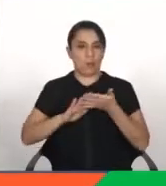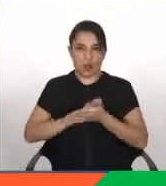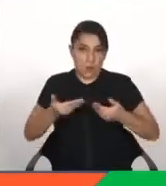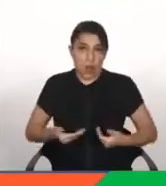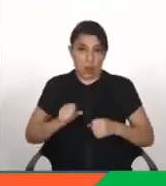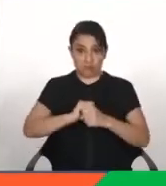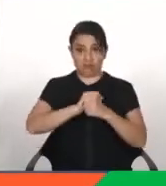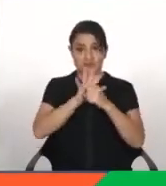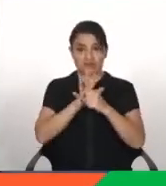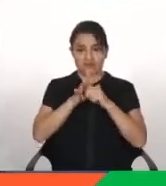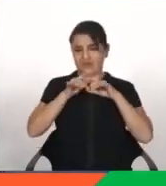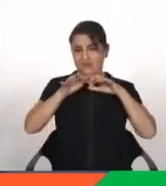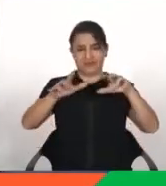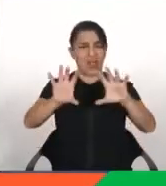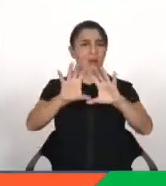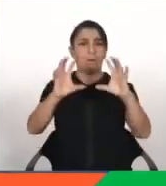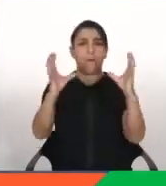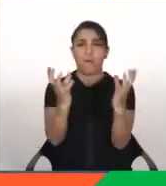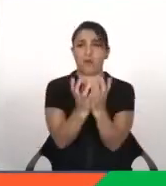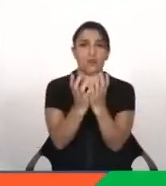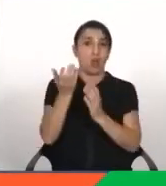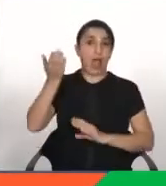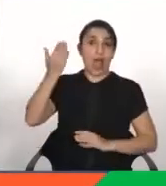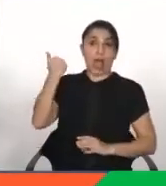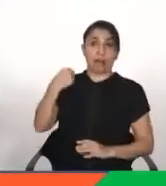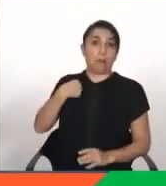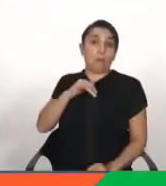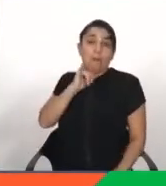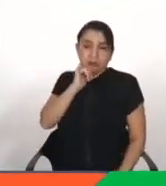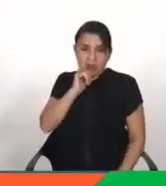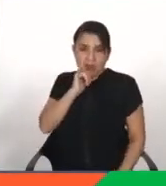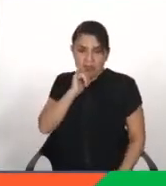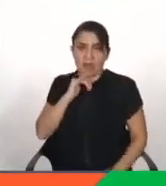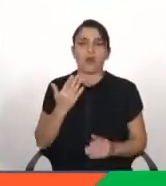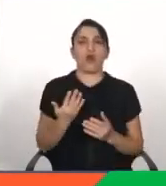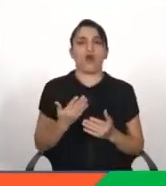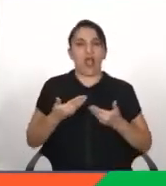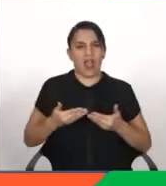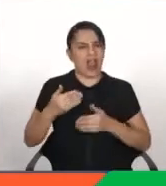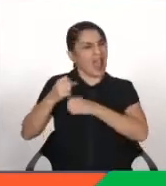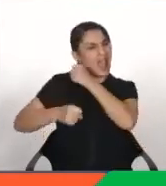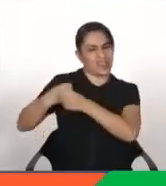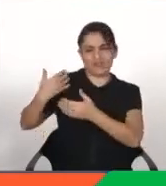dimensiones estratosféricas y la biomedicina está ahí. Gracias a Dios lleva años investigando pues, cómo